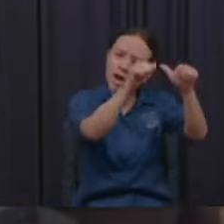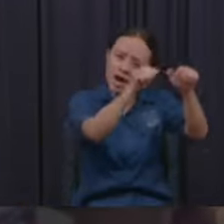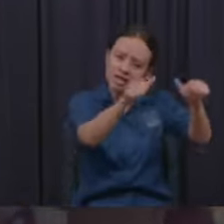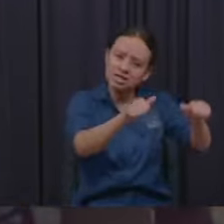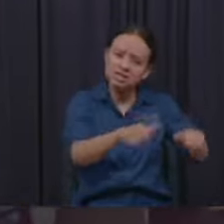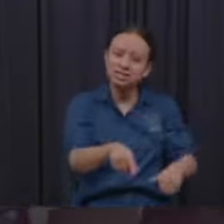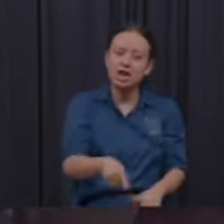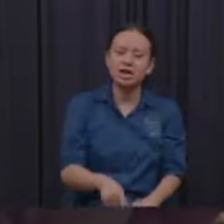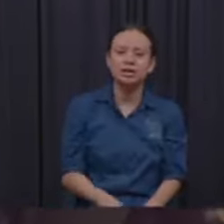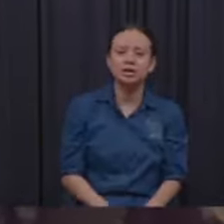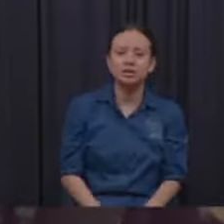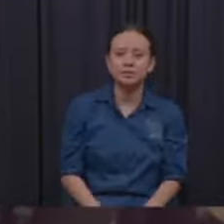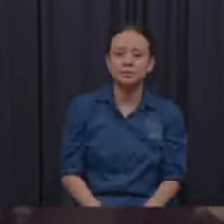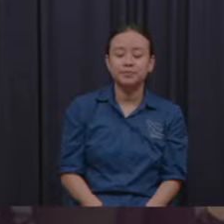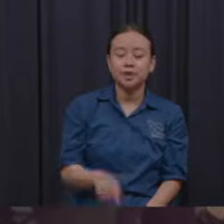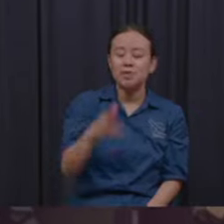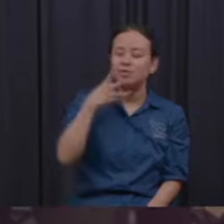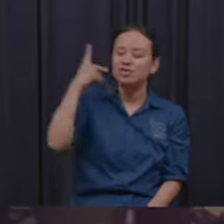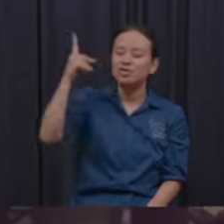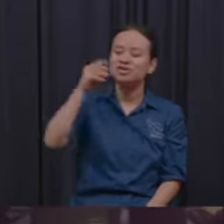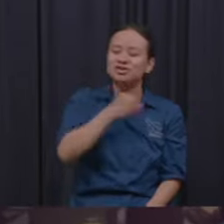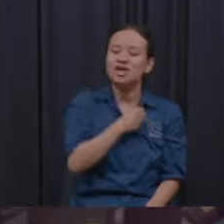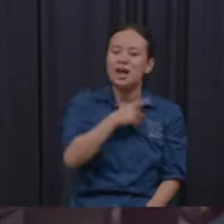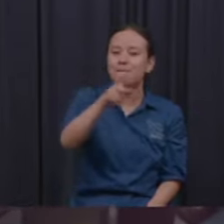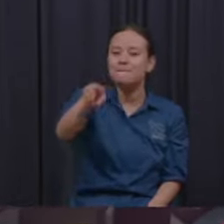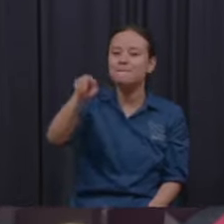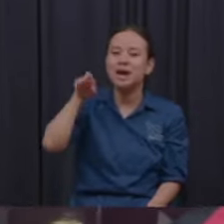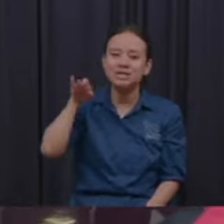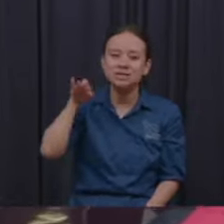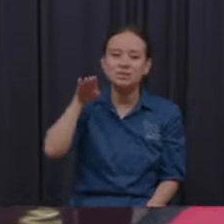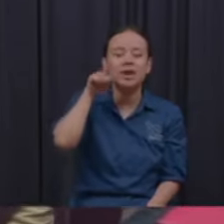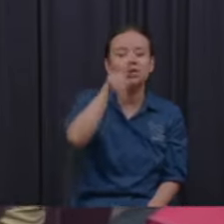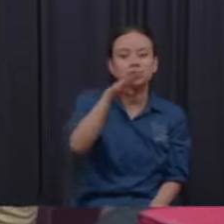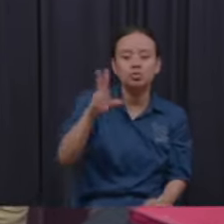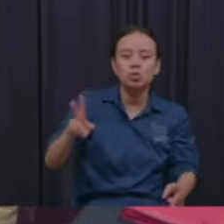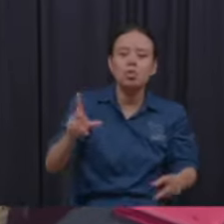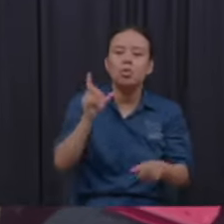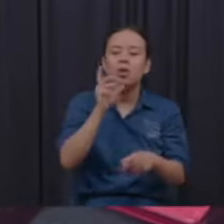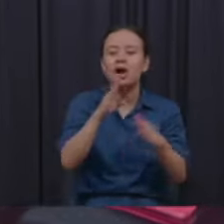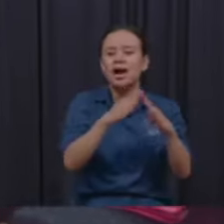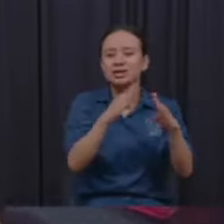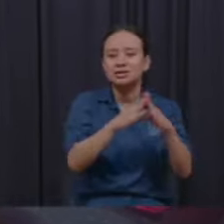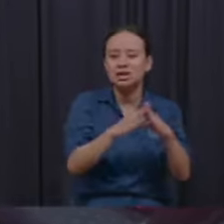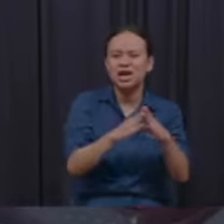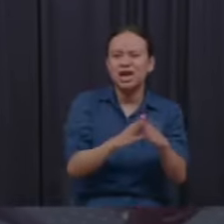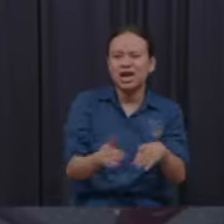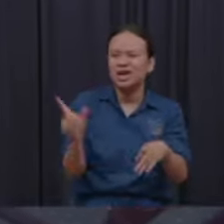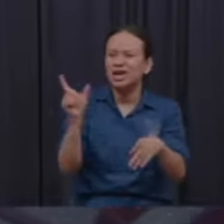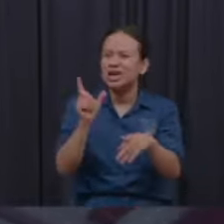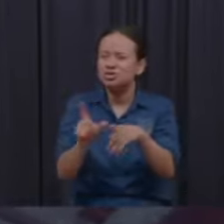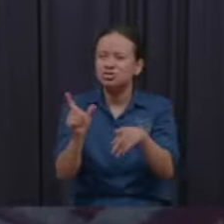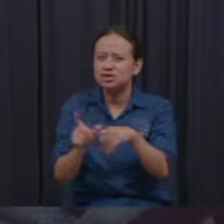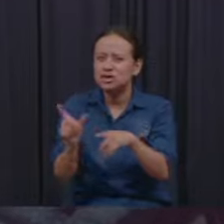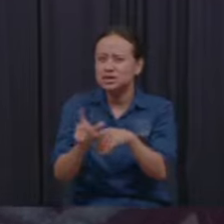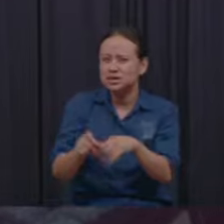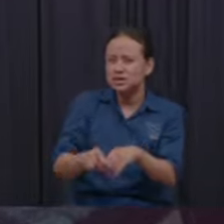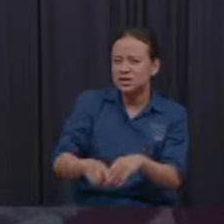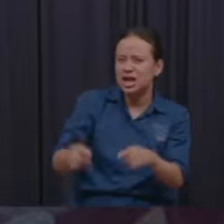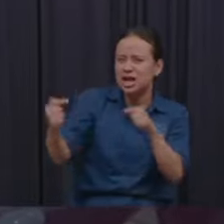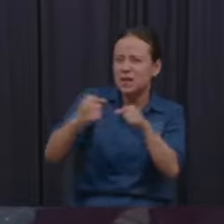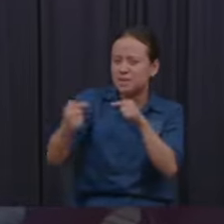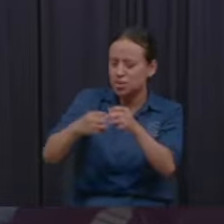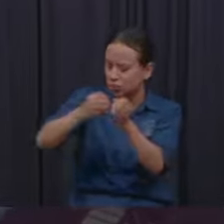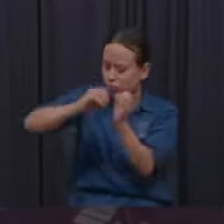lo que queremos es la paz para nuestra casa y que se vaya toda inmundicia de nuestro entorno en el